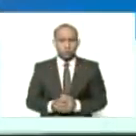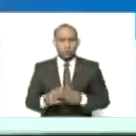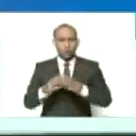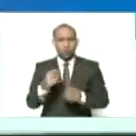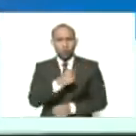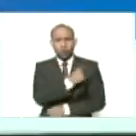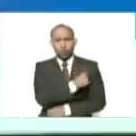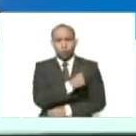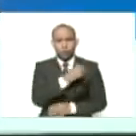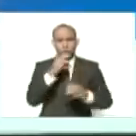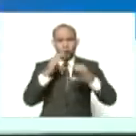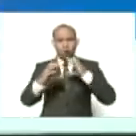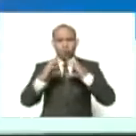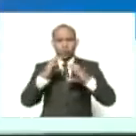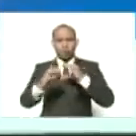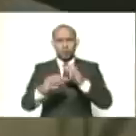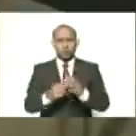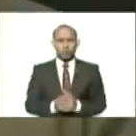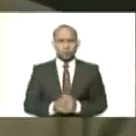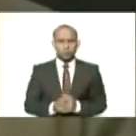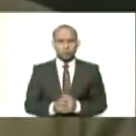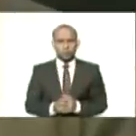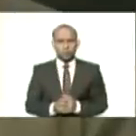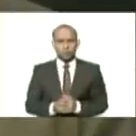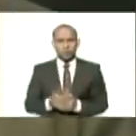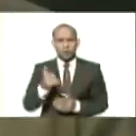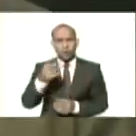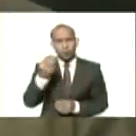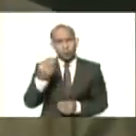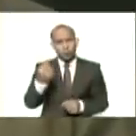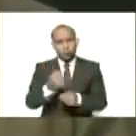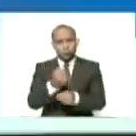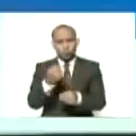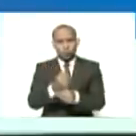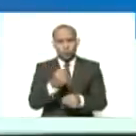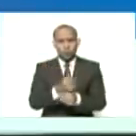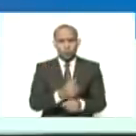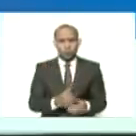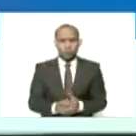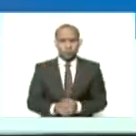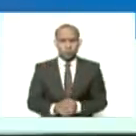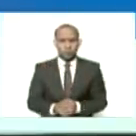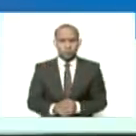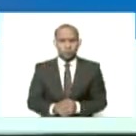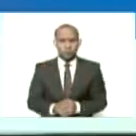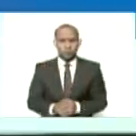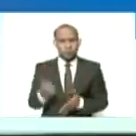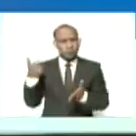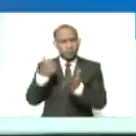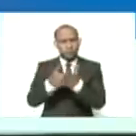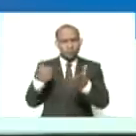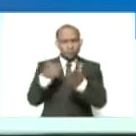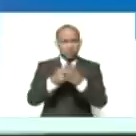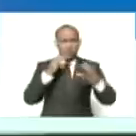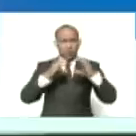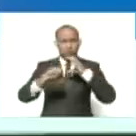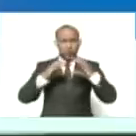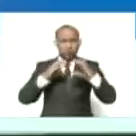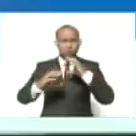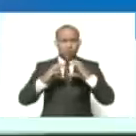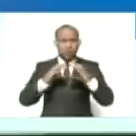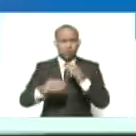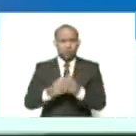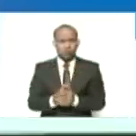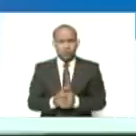comité comunicacional. Tiene mucho trabajo para la batalla comunicacional,